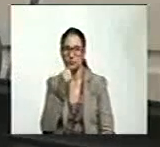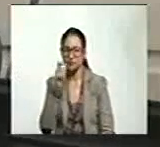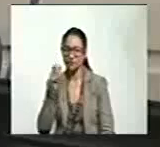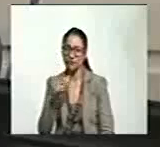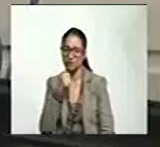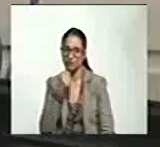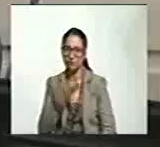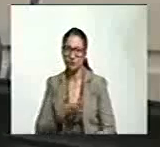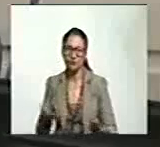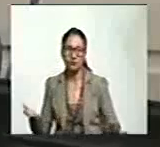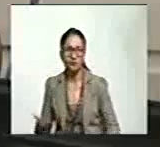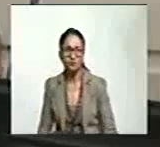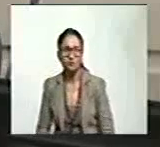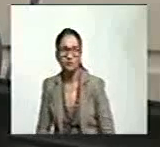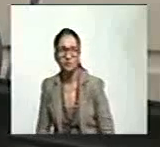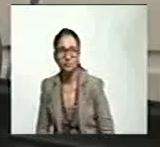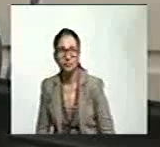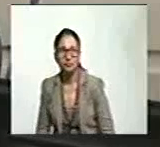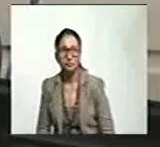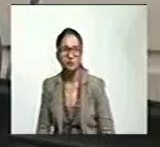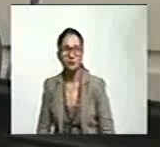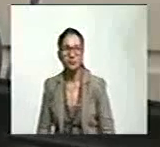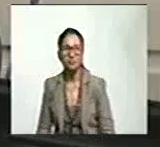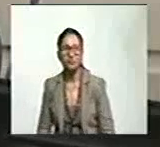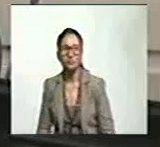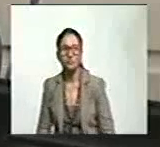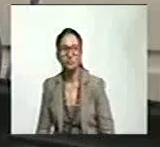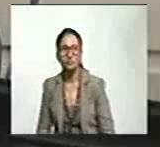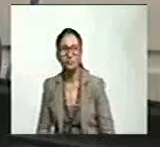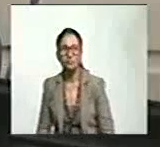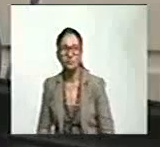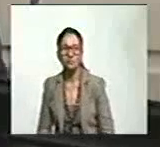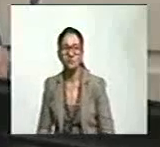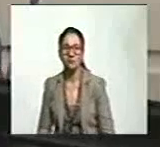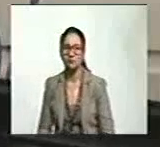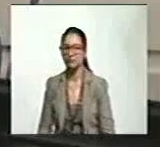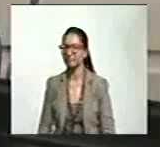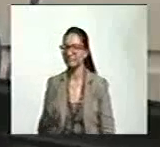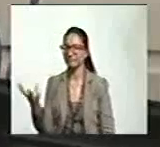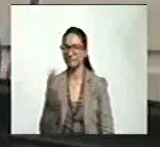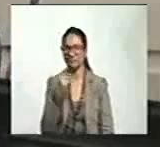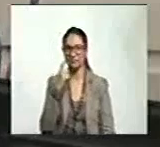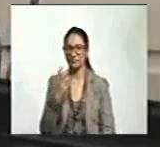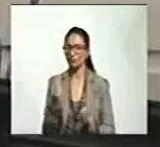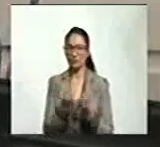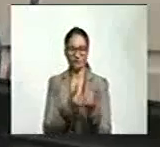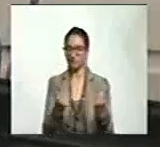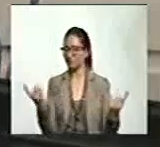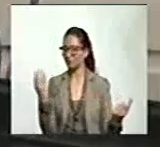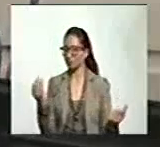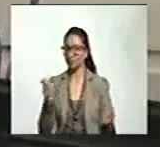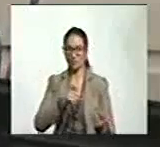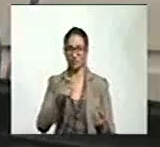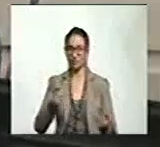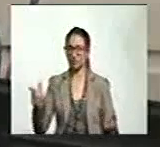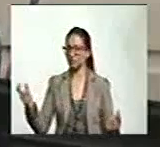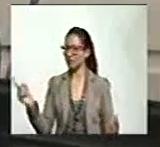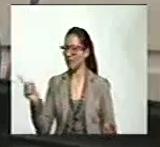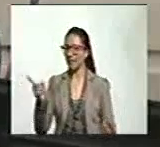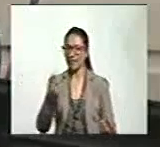sufre 30 segundos senador Claro porque Incluso como hay tanta gente para hablar señor presidente aquí